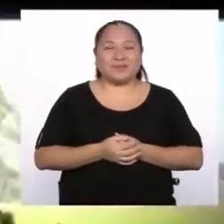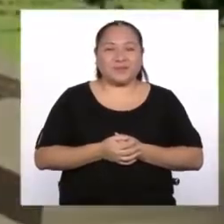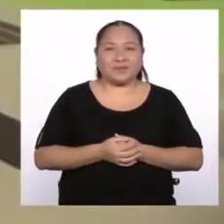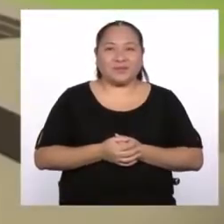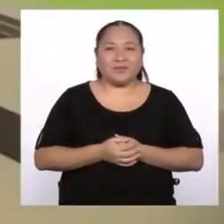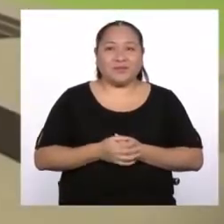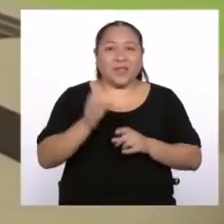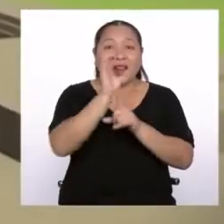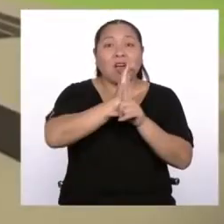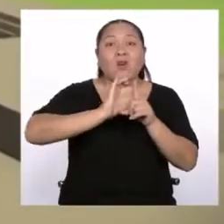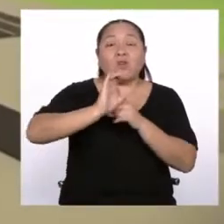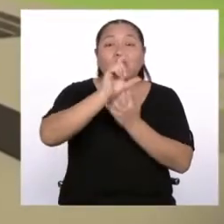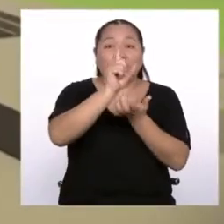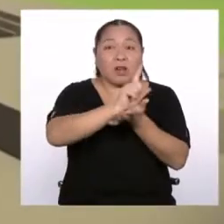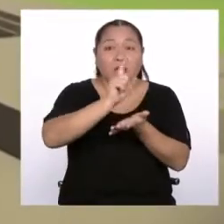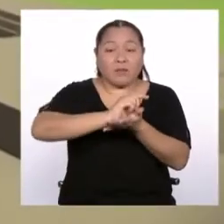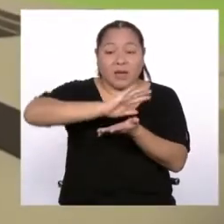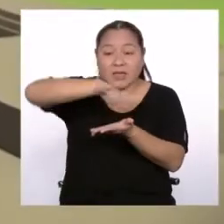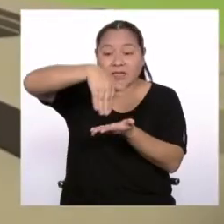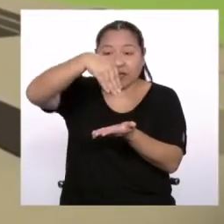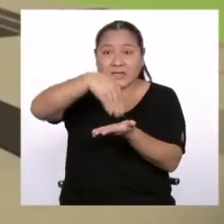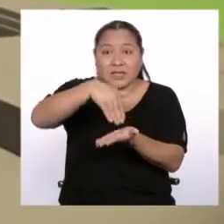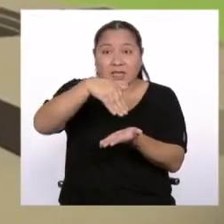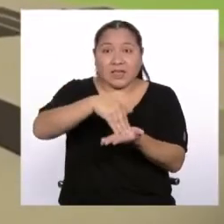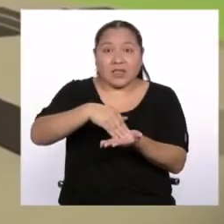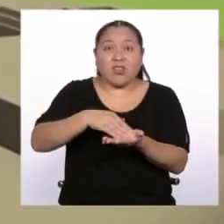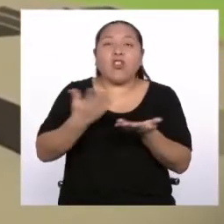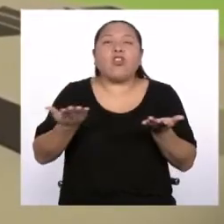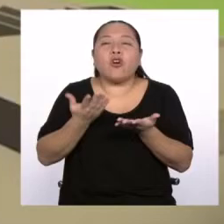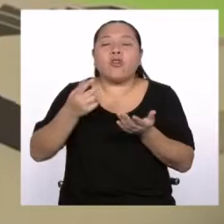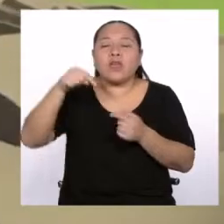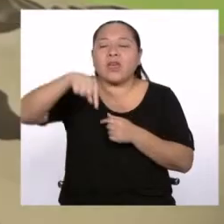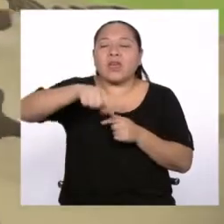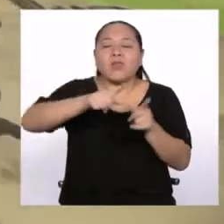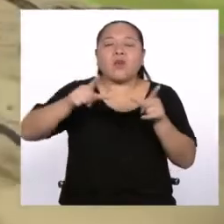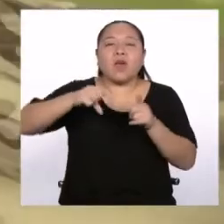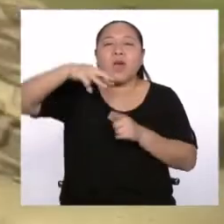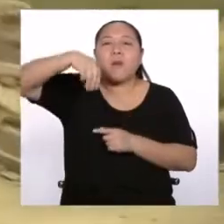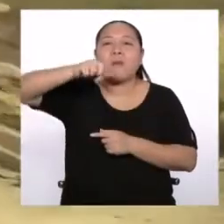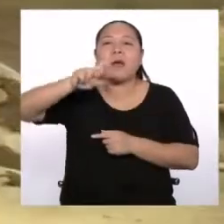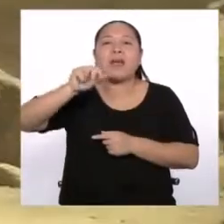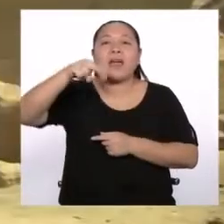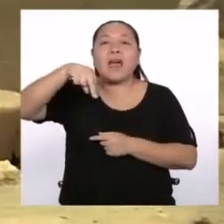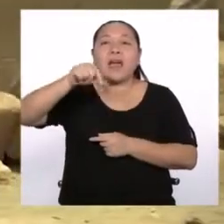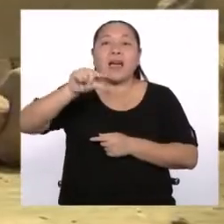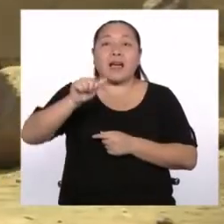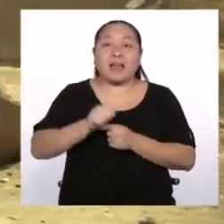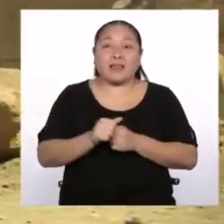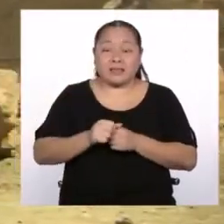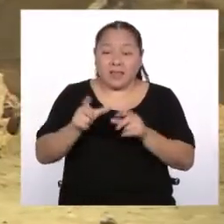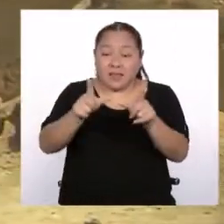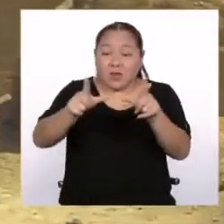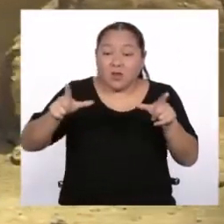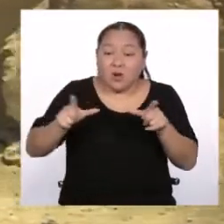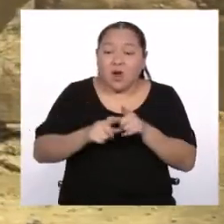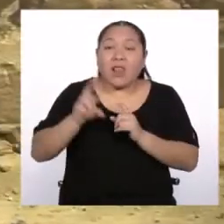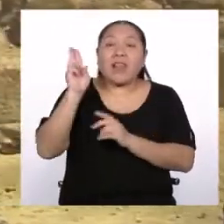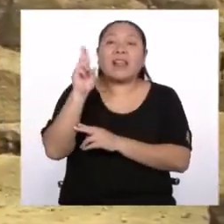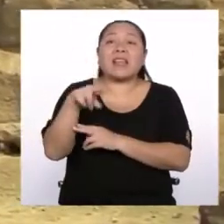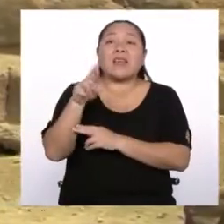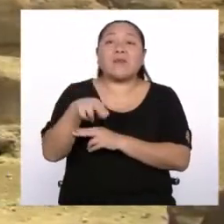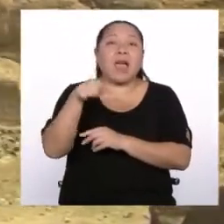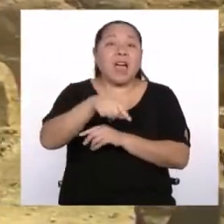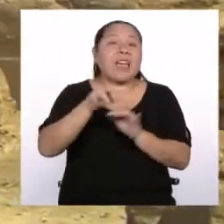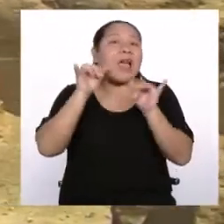La cultura Lima tuvo su centro principal en Maranga, en el Valle del Rímac. Allí han quedado numerosos